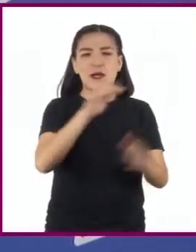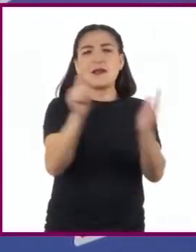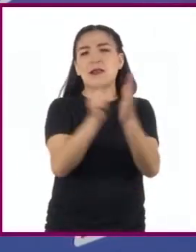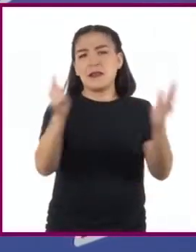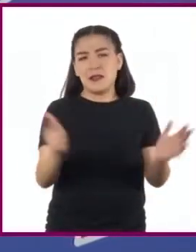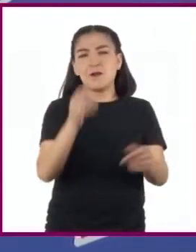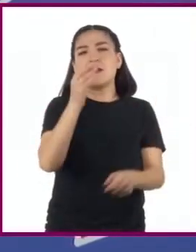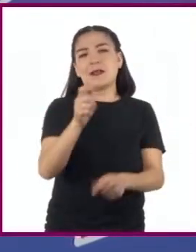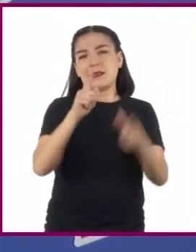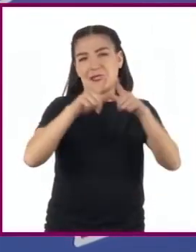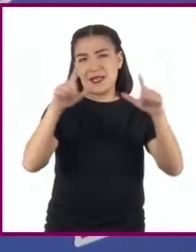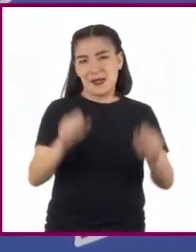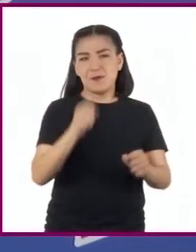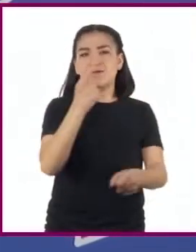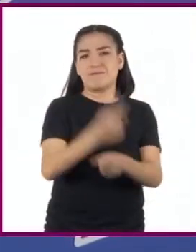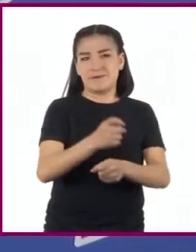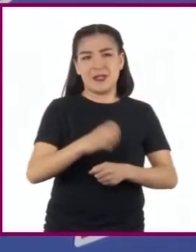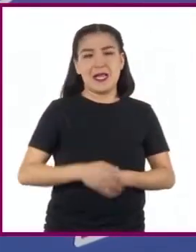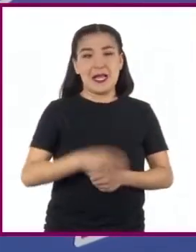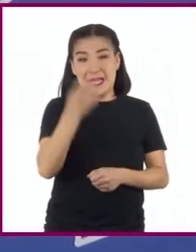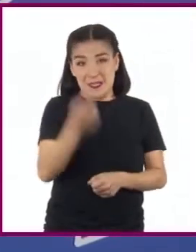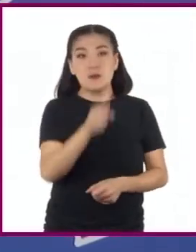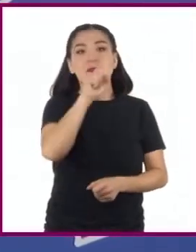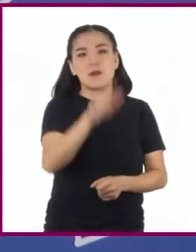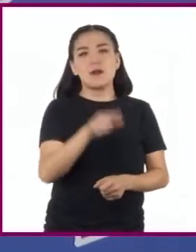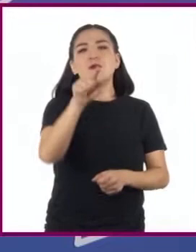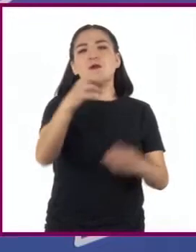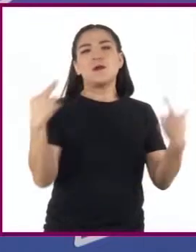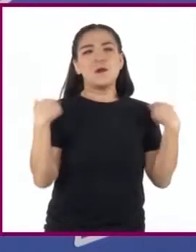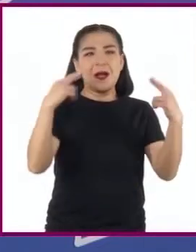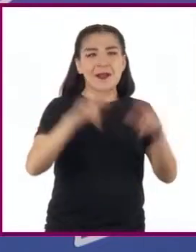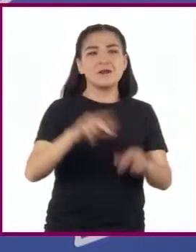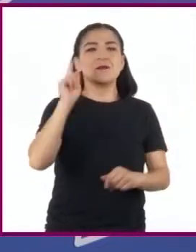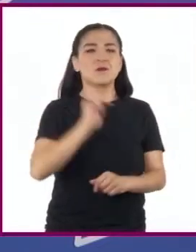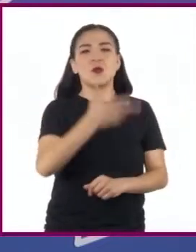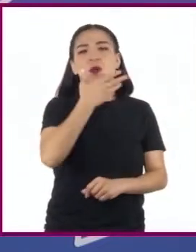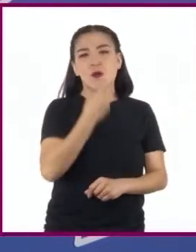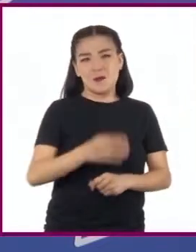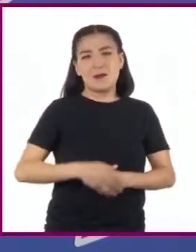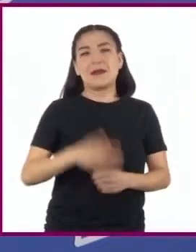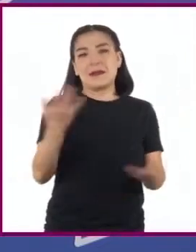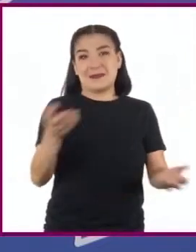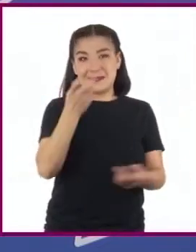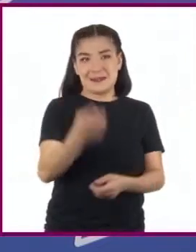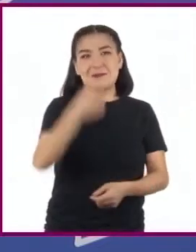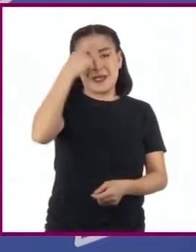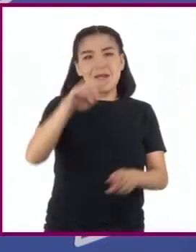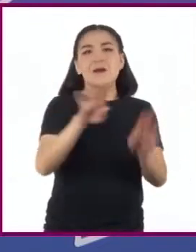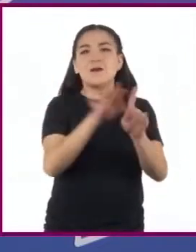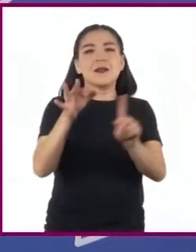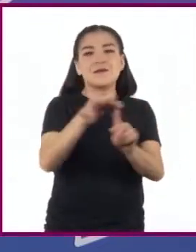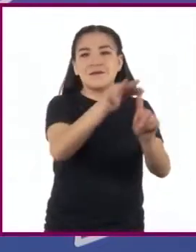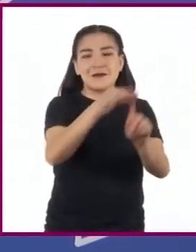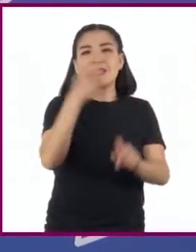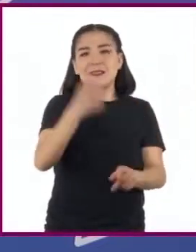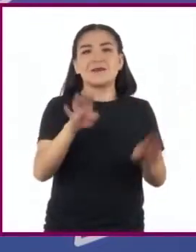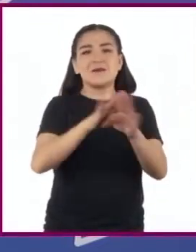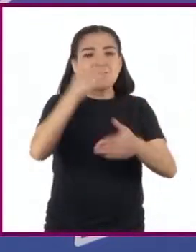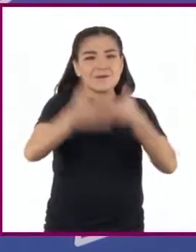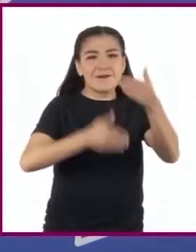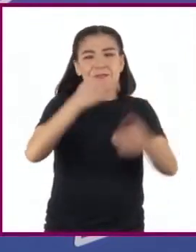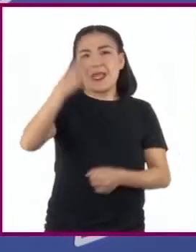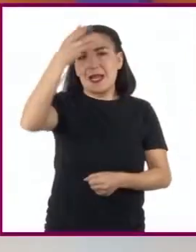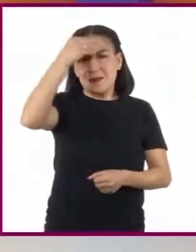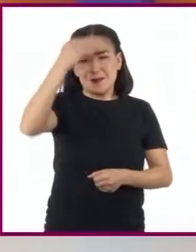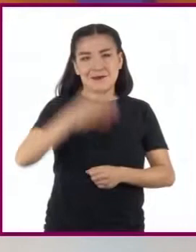libro de texto de lengua materna, así como en su maestra o maestro. ¿Quién mejor que ellos para guiarlos en su proceso de